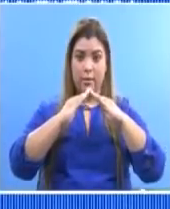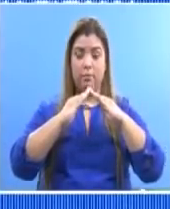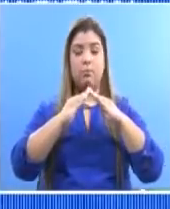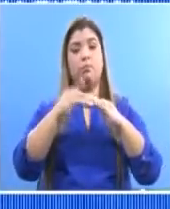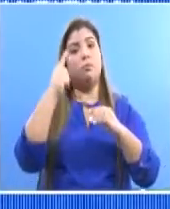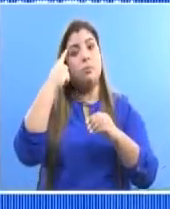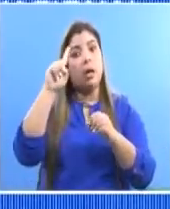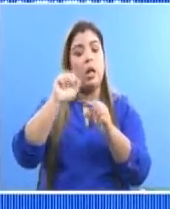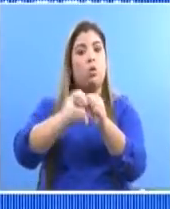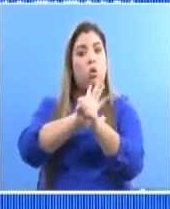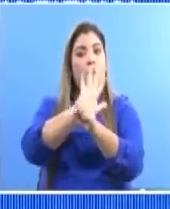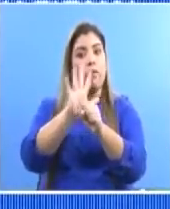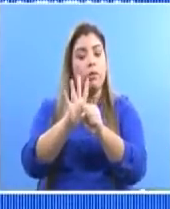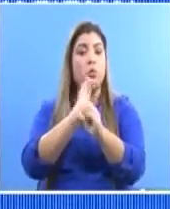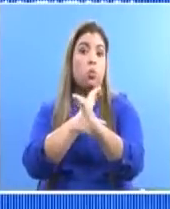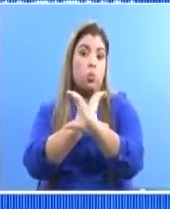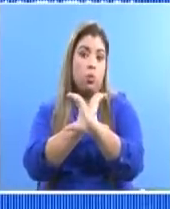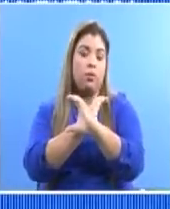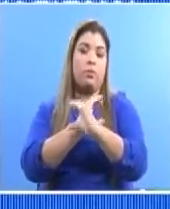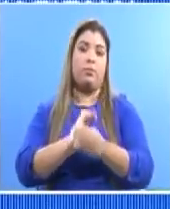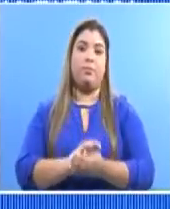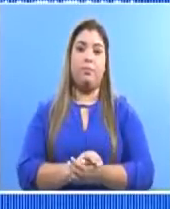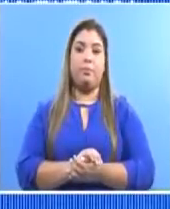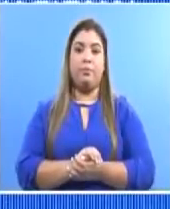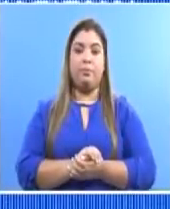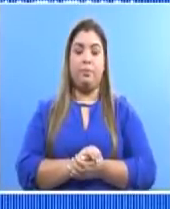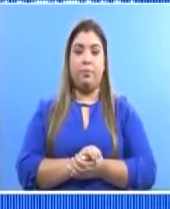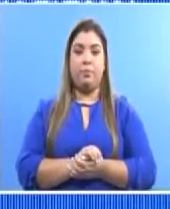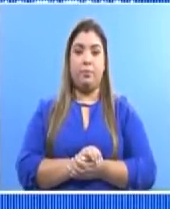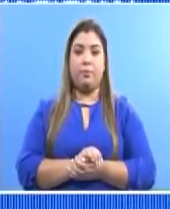de este COVID-19. Adelante, señor director.